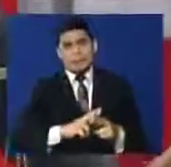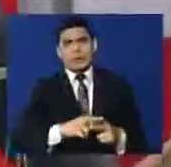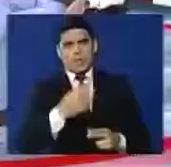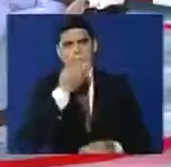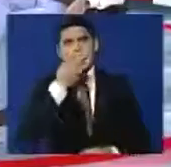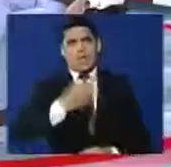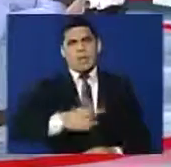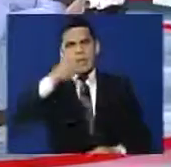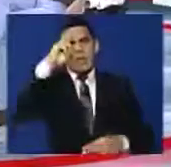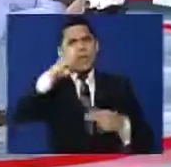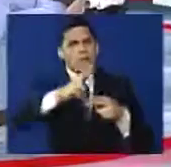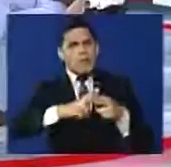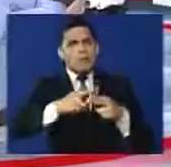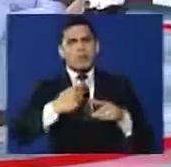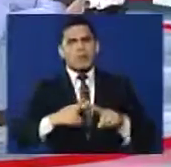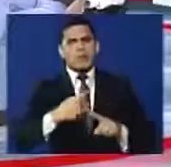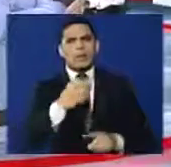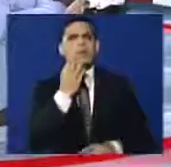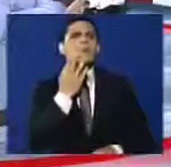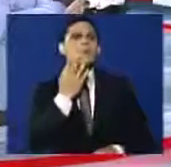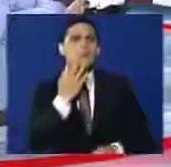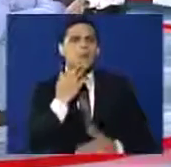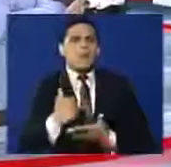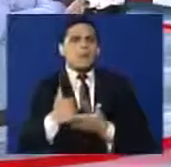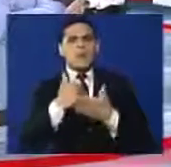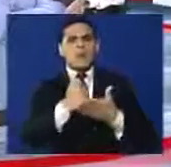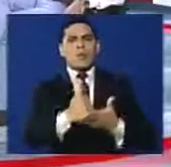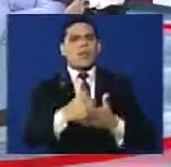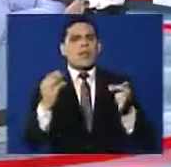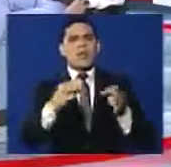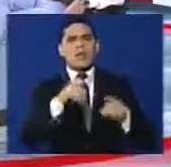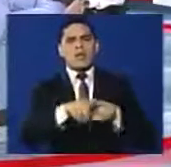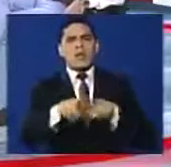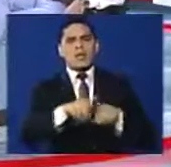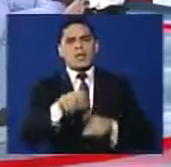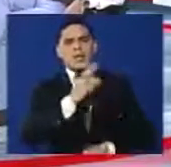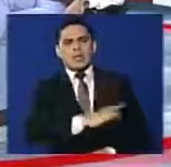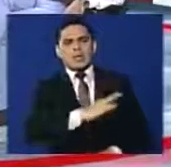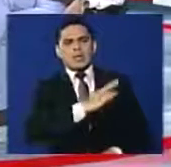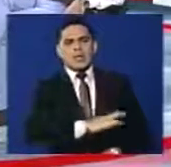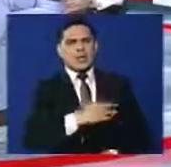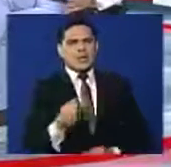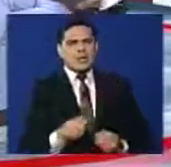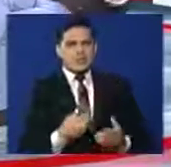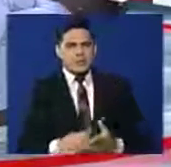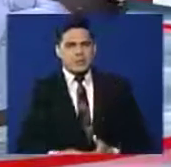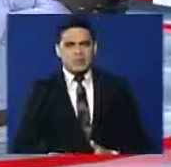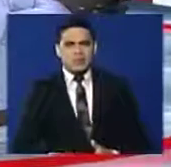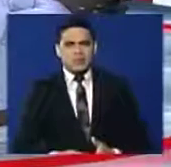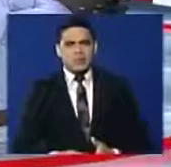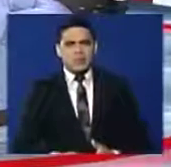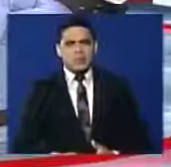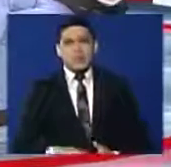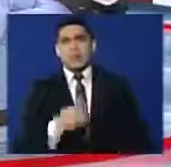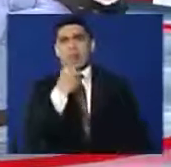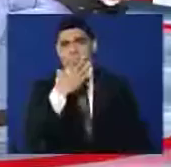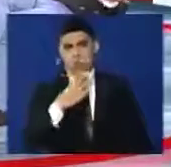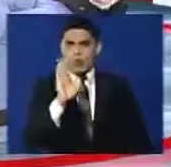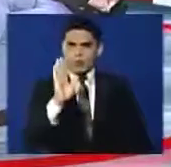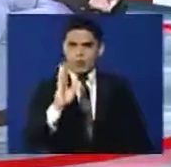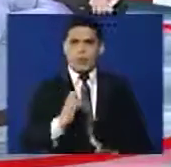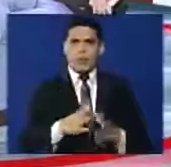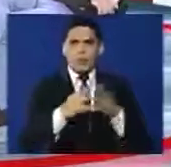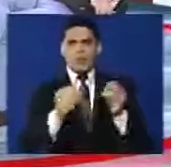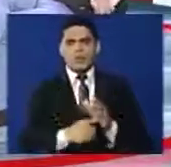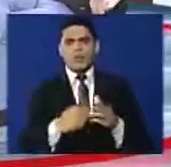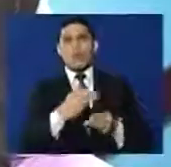con mucho respeto, pero que no son aportes desde el punto de vista de la crítica social, sino que son... Bueno, para todo público, porque